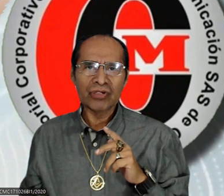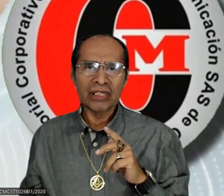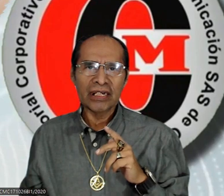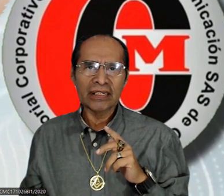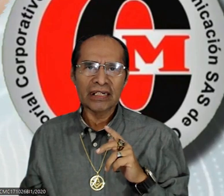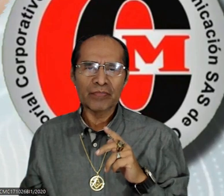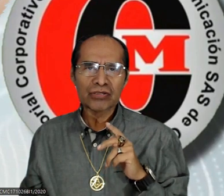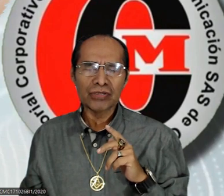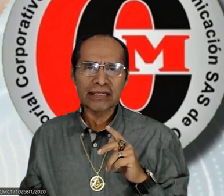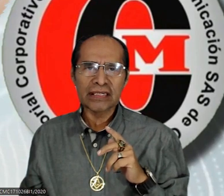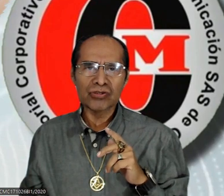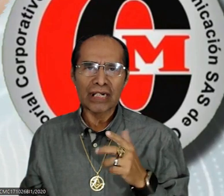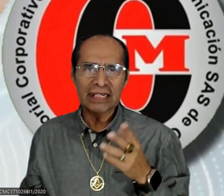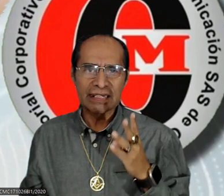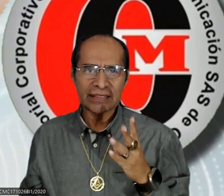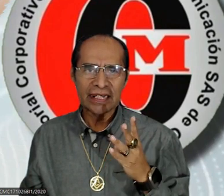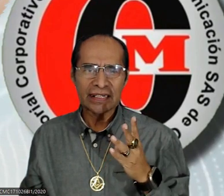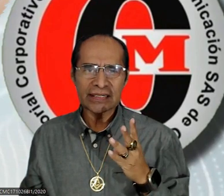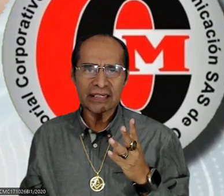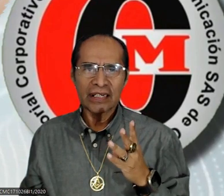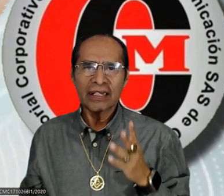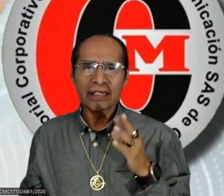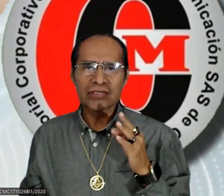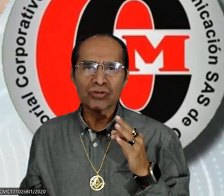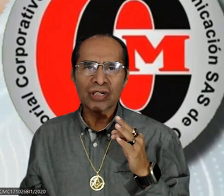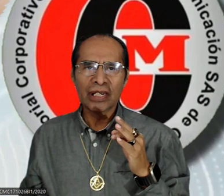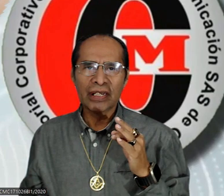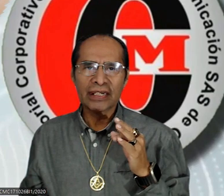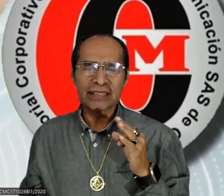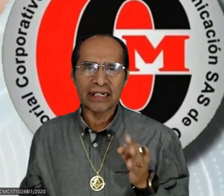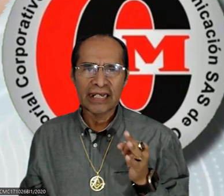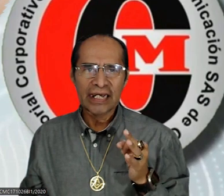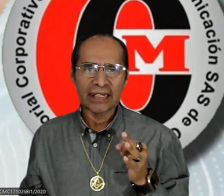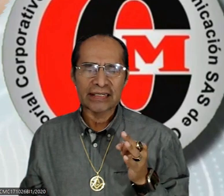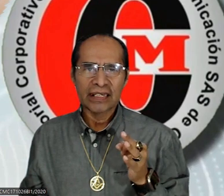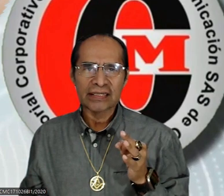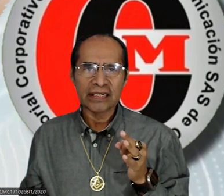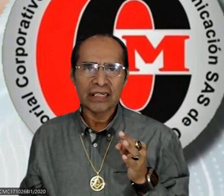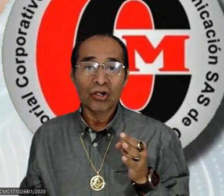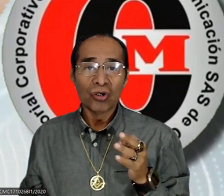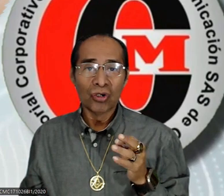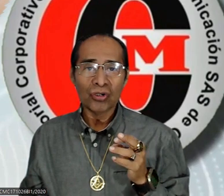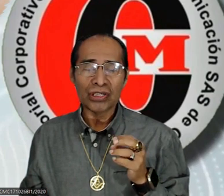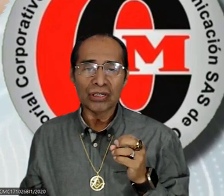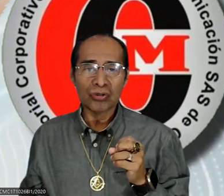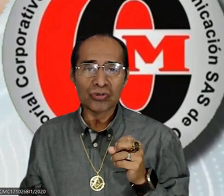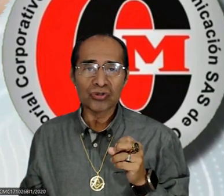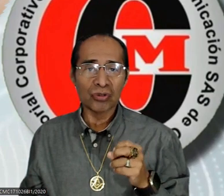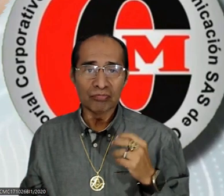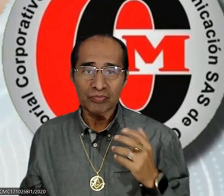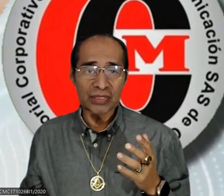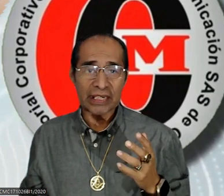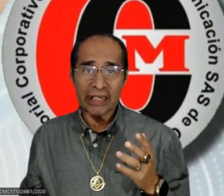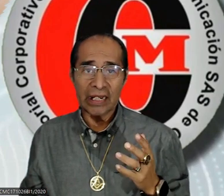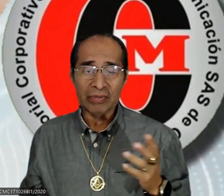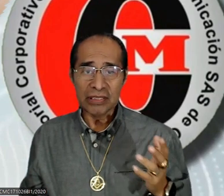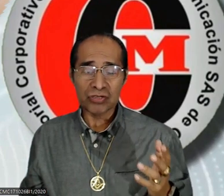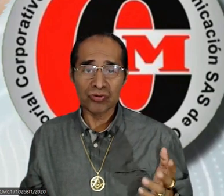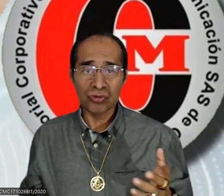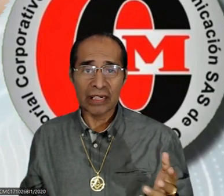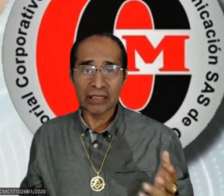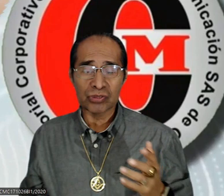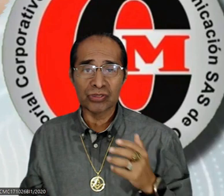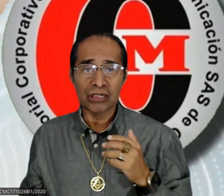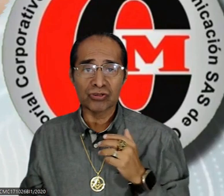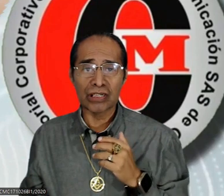gran mayoría de las personas que son asaltadas, que son cristaleadas, ¿sí? O incluso, pues que a